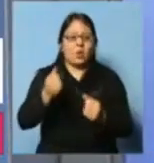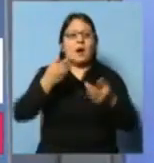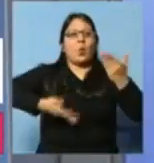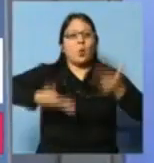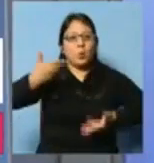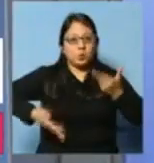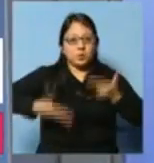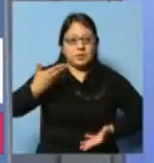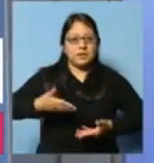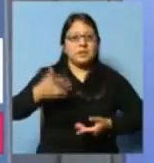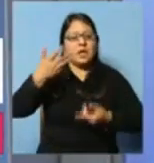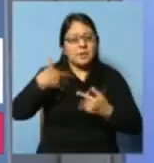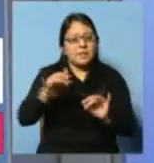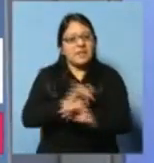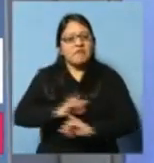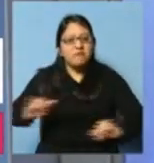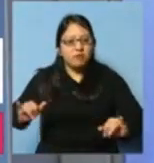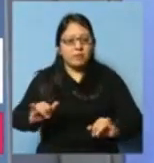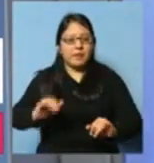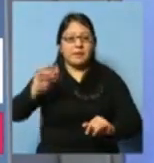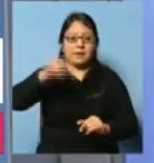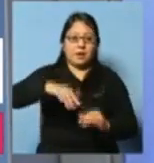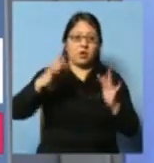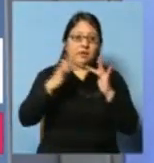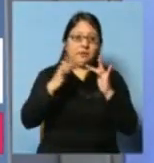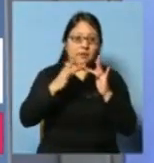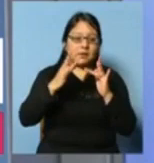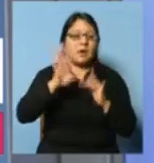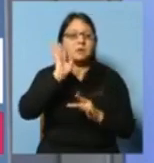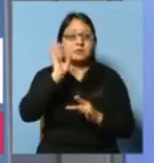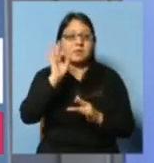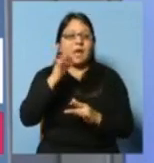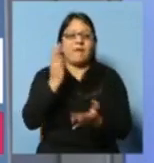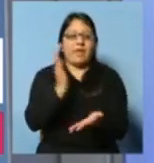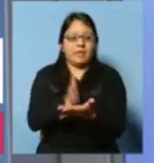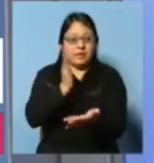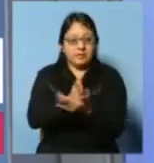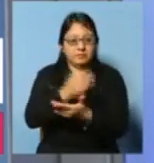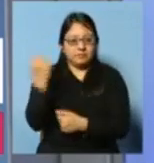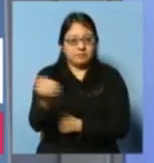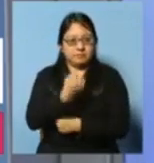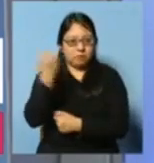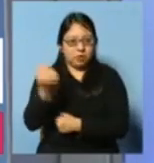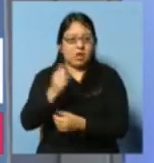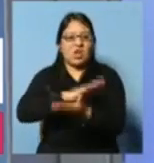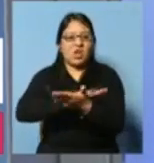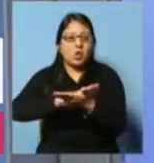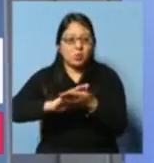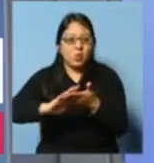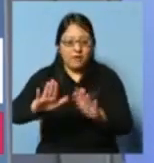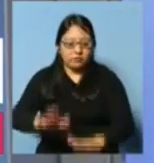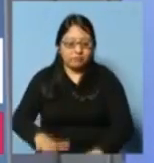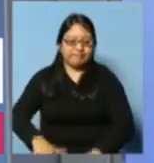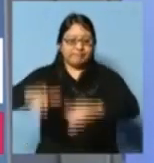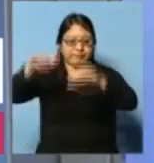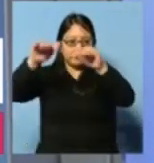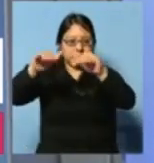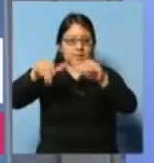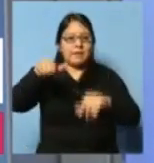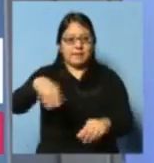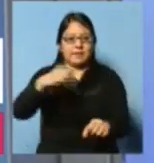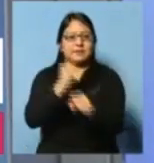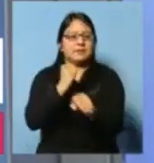realmente internet compone para nosotros uno de los derechos humanos de las nuevas generaciones y tenemos que trabajar